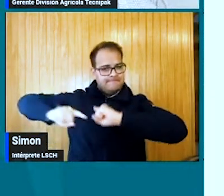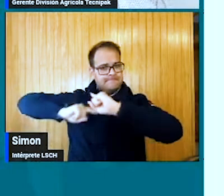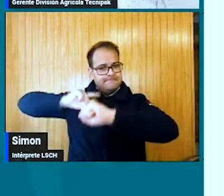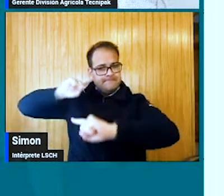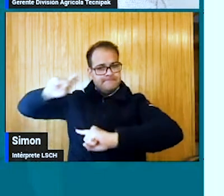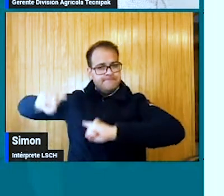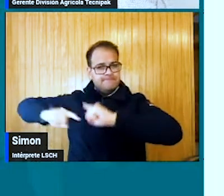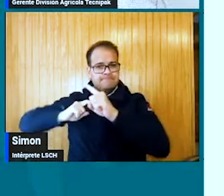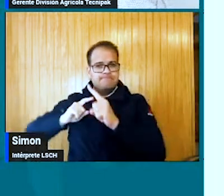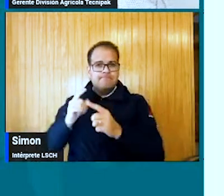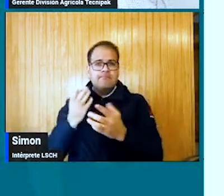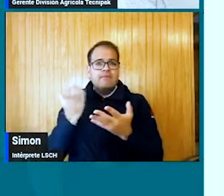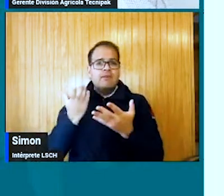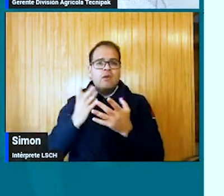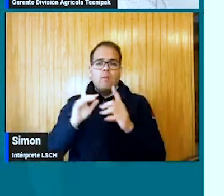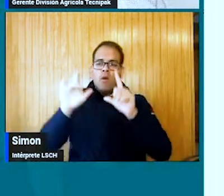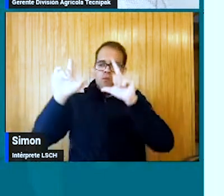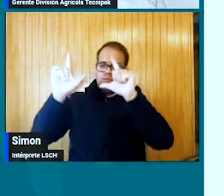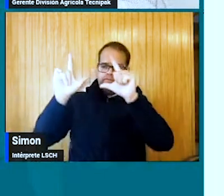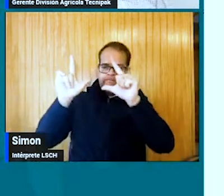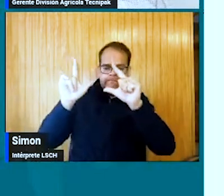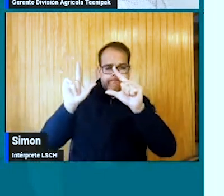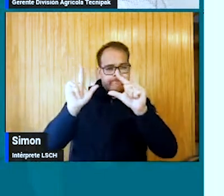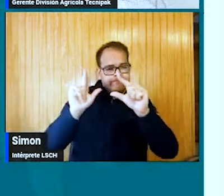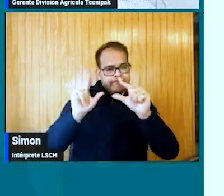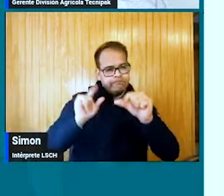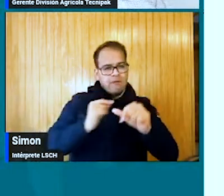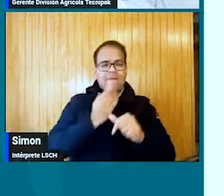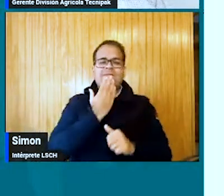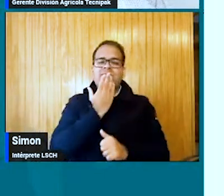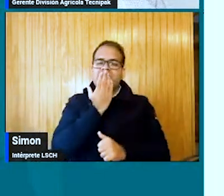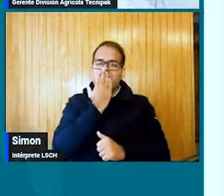y lo que hacen es demorar la tasa de enfriamiento.